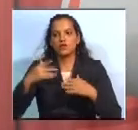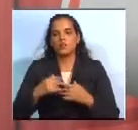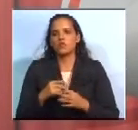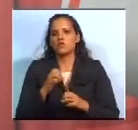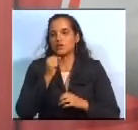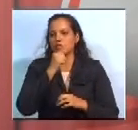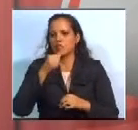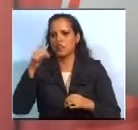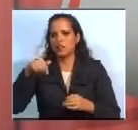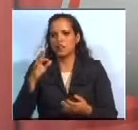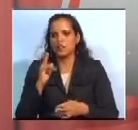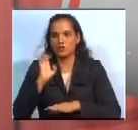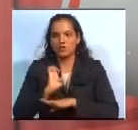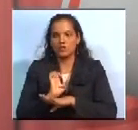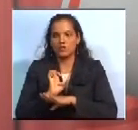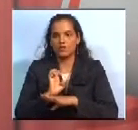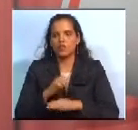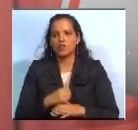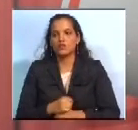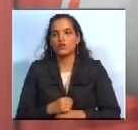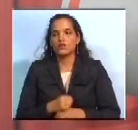nacional.